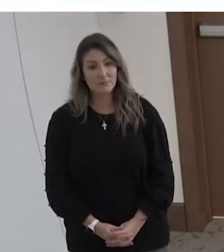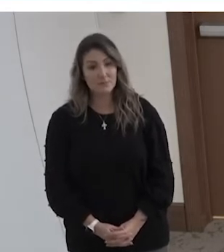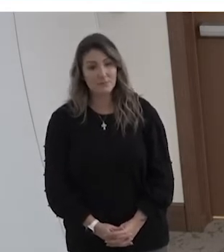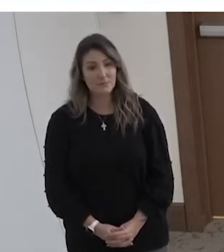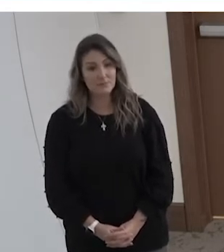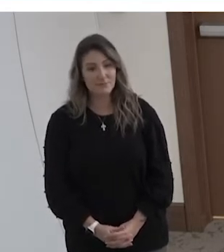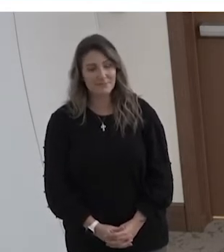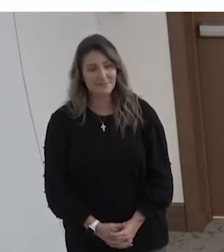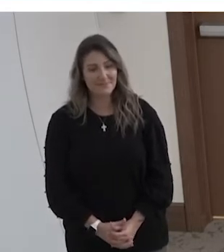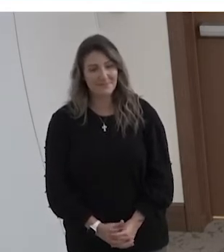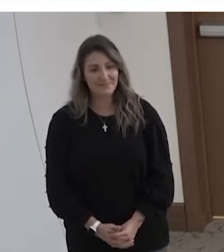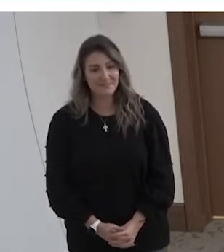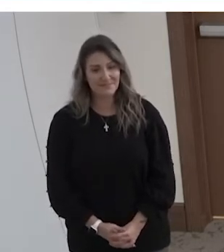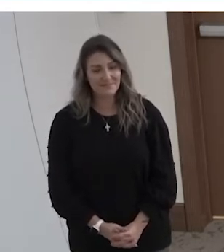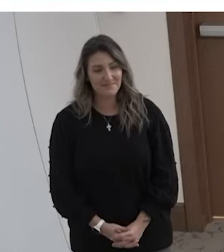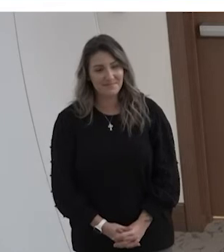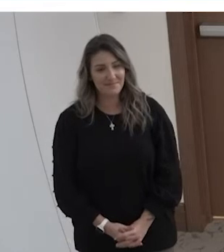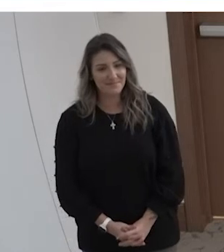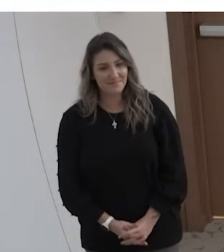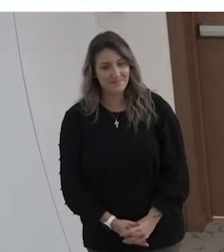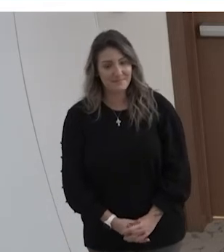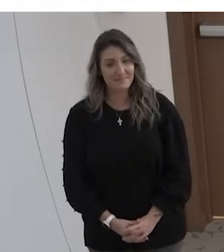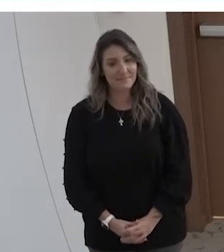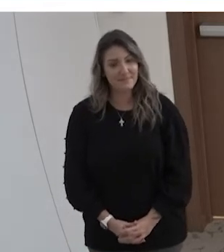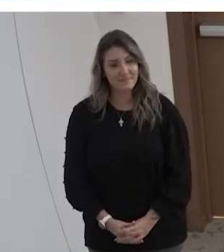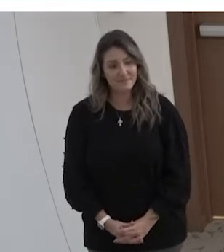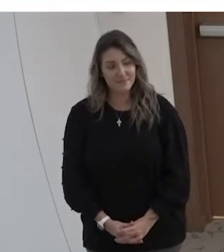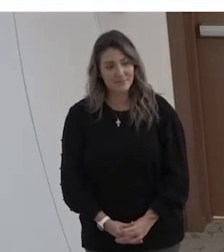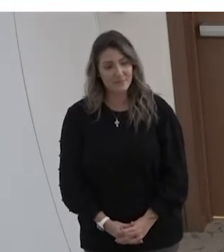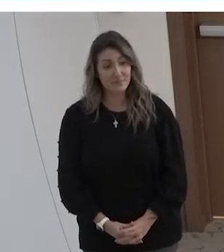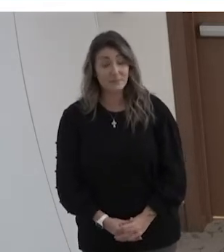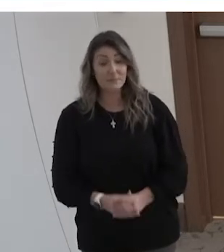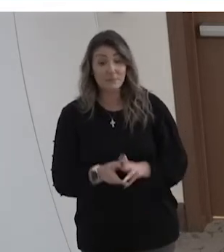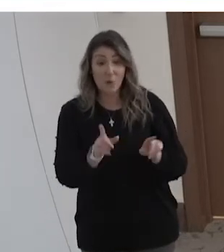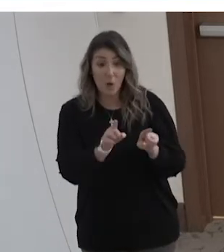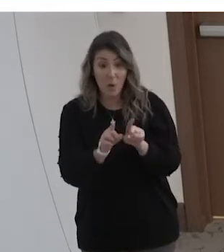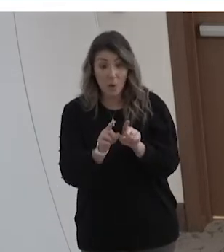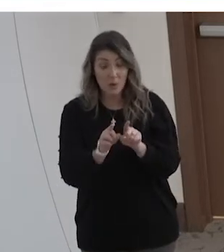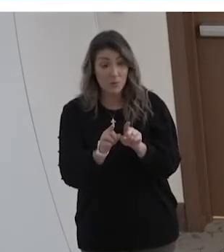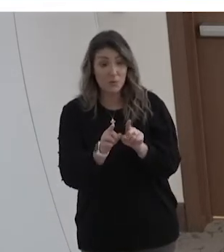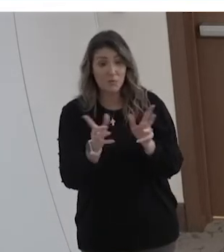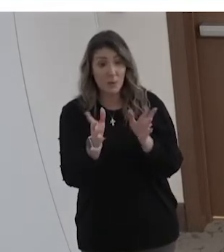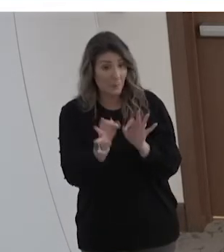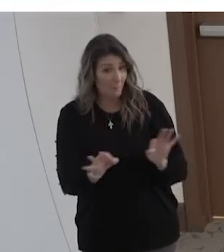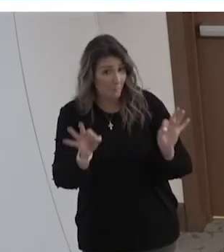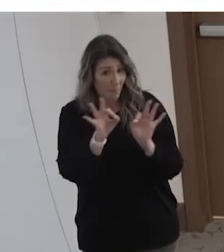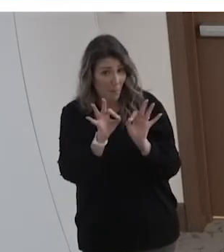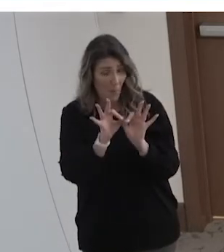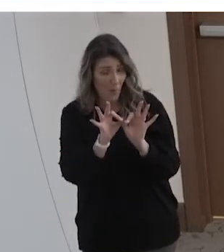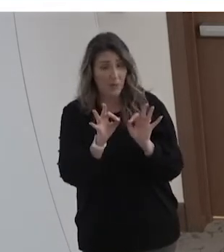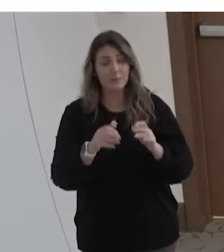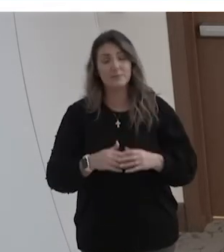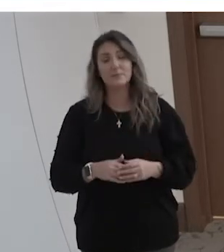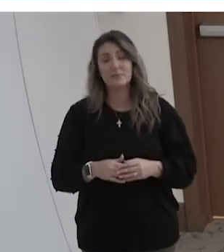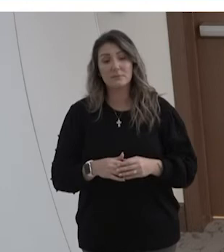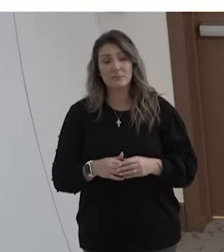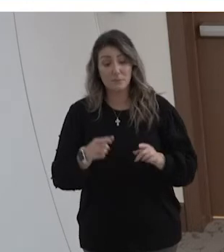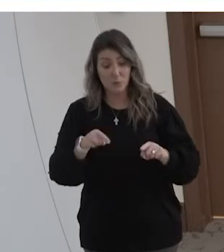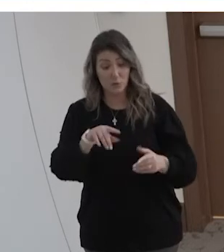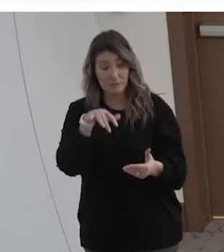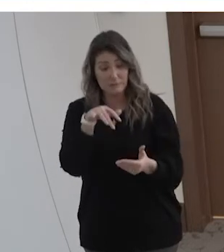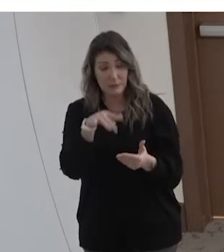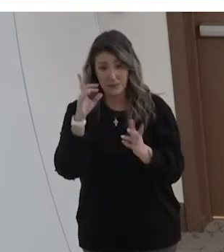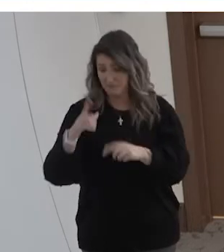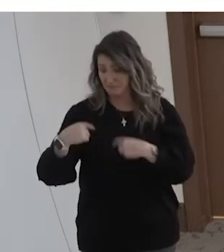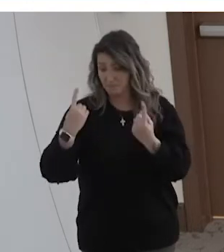persona se enferma con el COVID-19. It's also important to know that in the studies so far